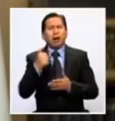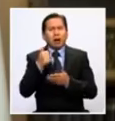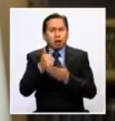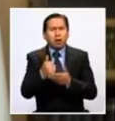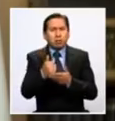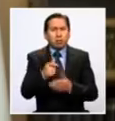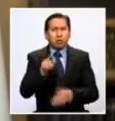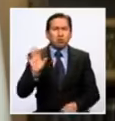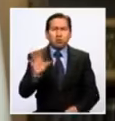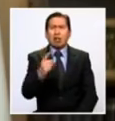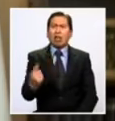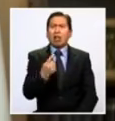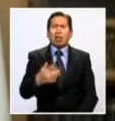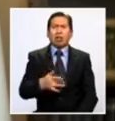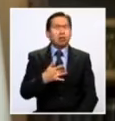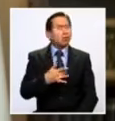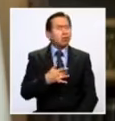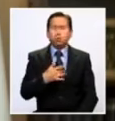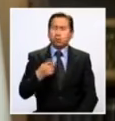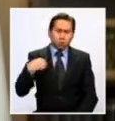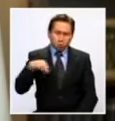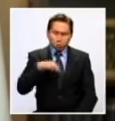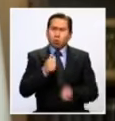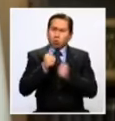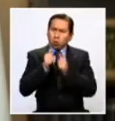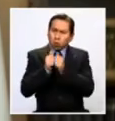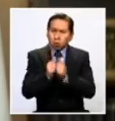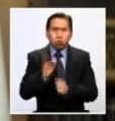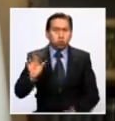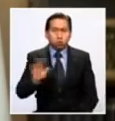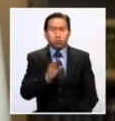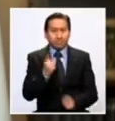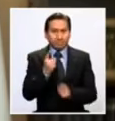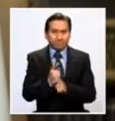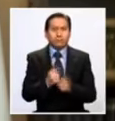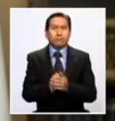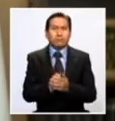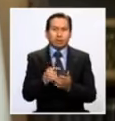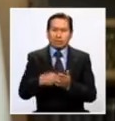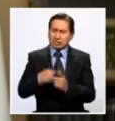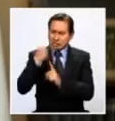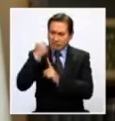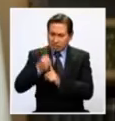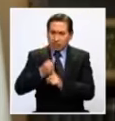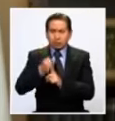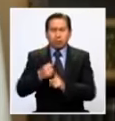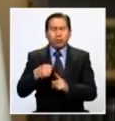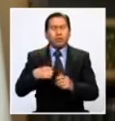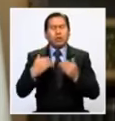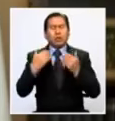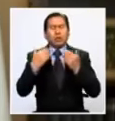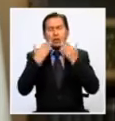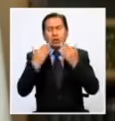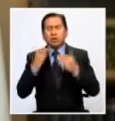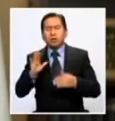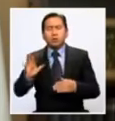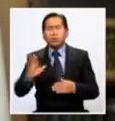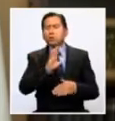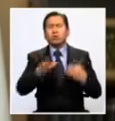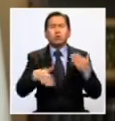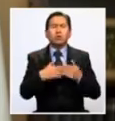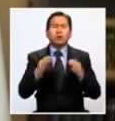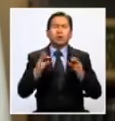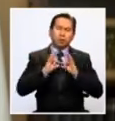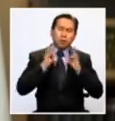No están solos, estamos con ustedes. En esta lucha quiero agradecer a todas las familias y hogares